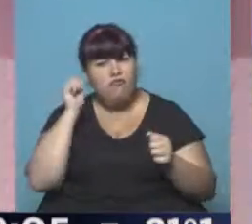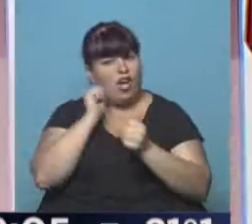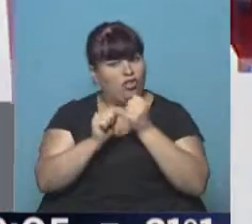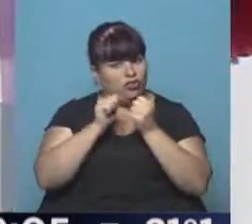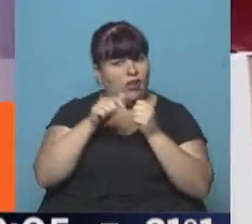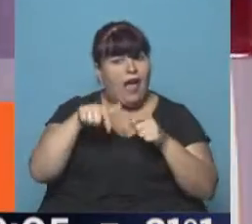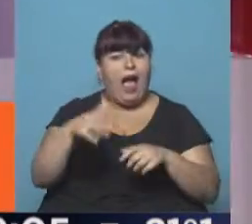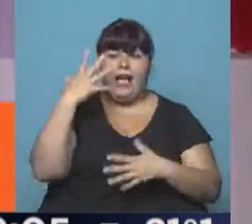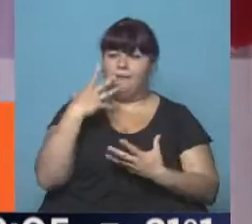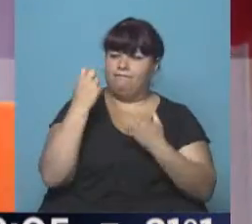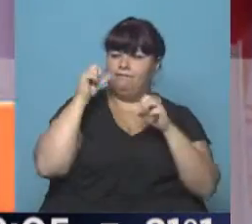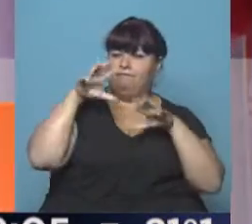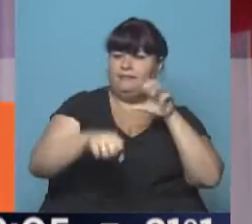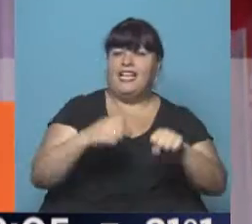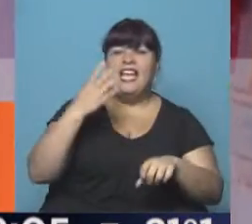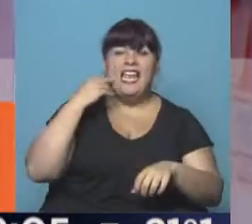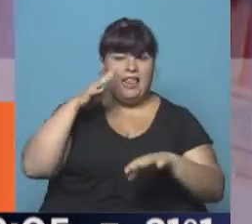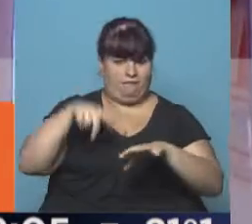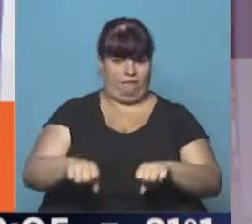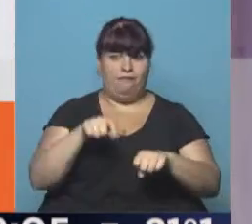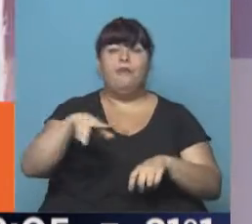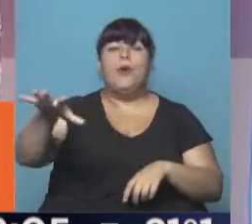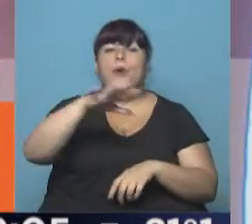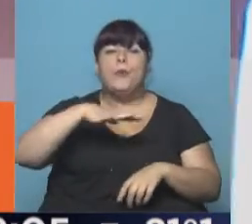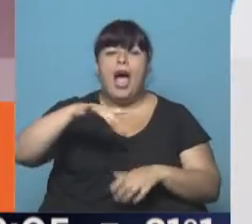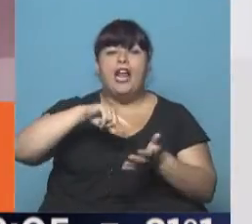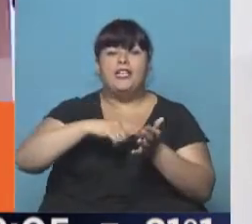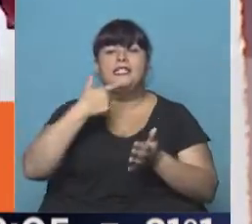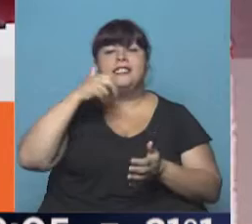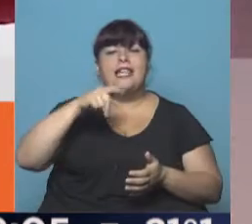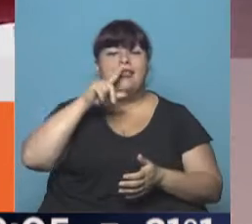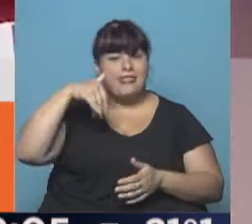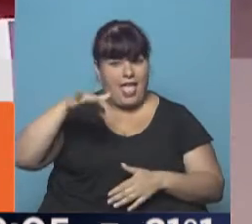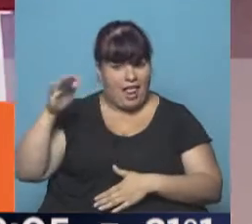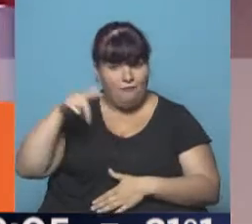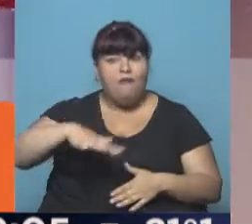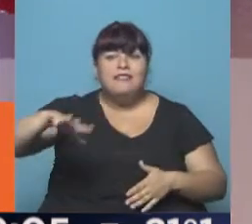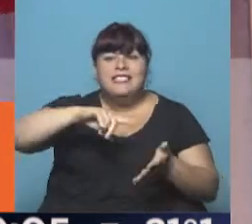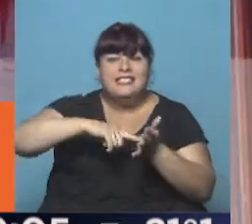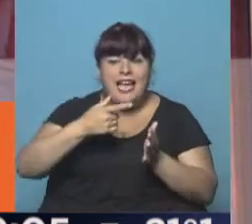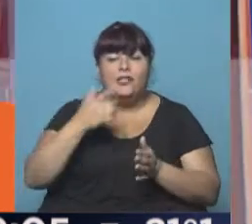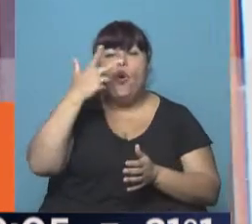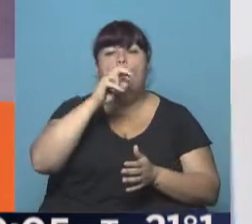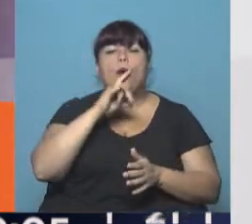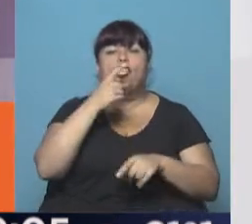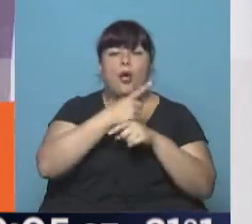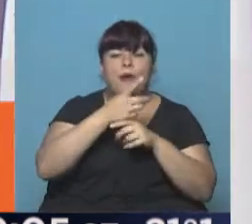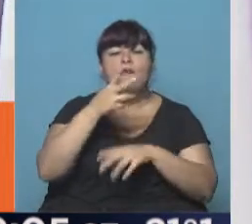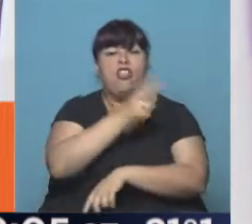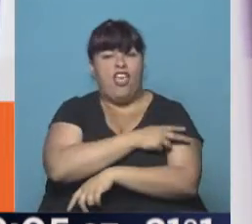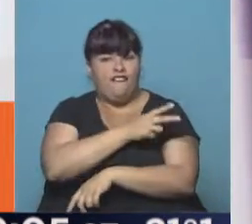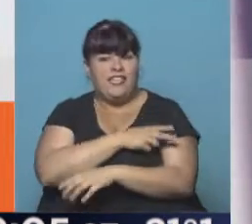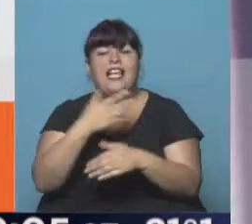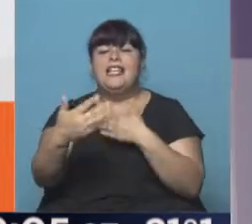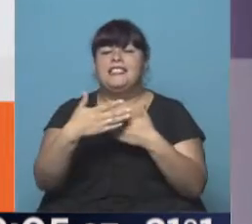Aquí se resistieron a las invasiones inglesas. Estamos en el barrio porteño de San Telmo, aquí mismo en el corazón, en Humberto Primo y Defensa, a